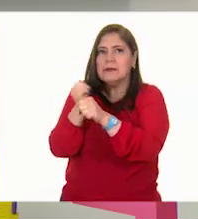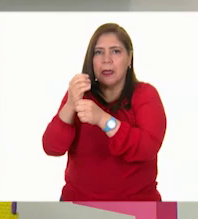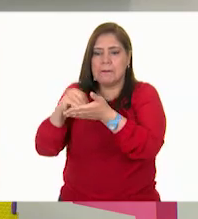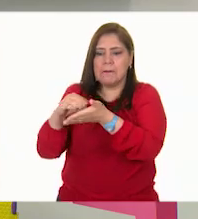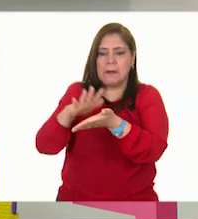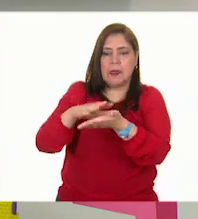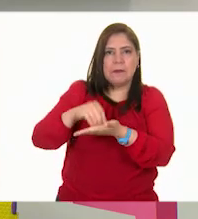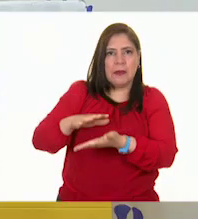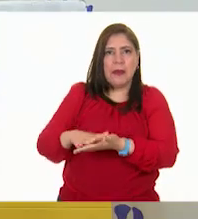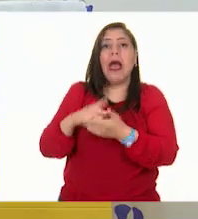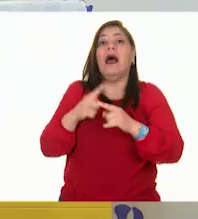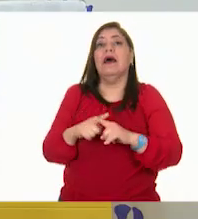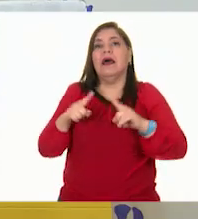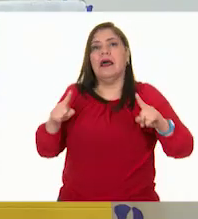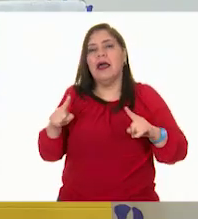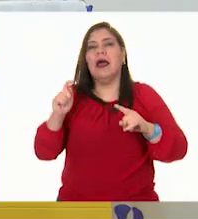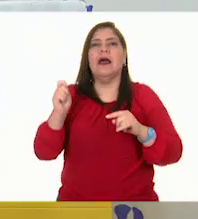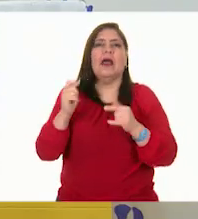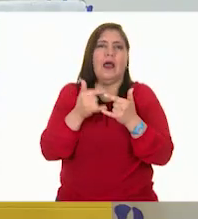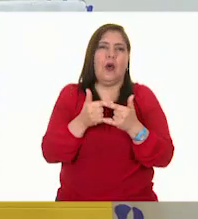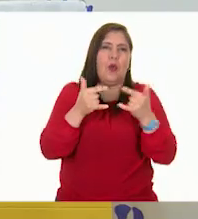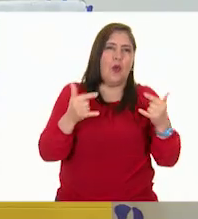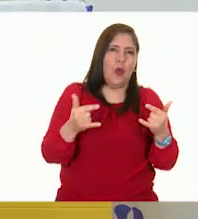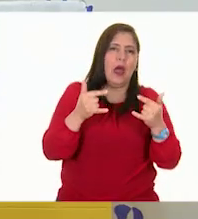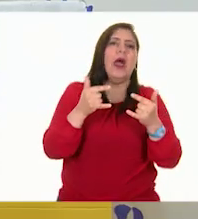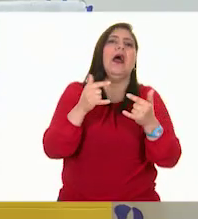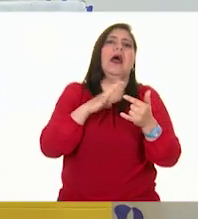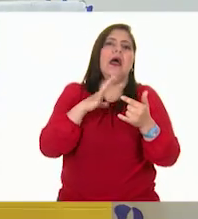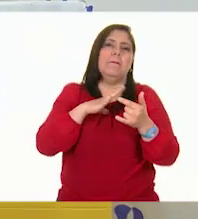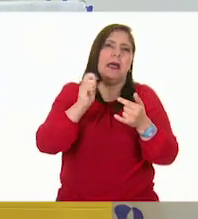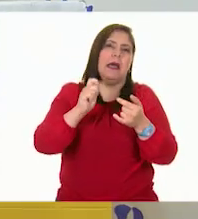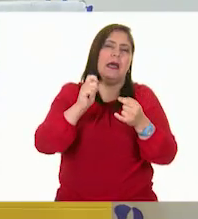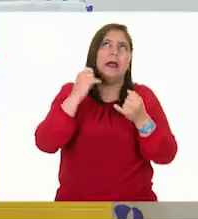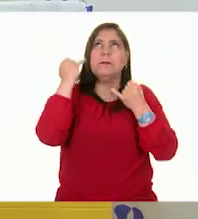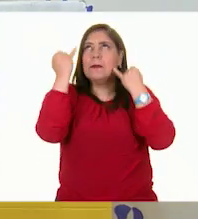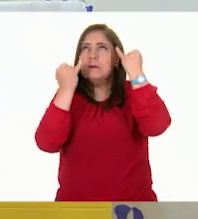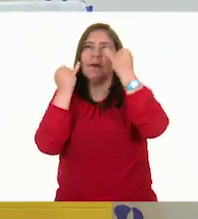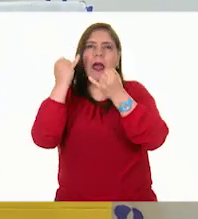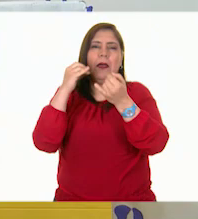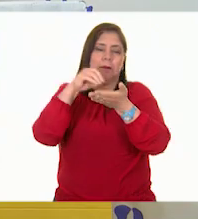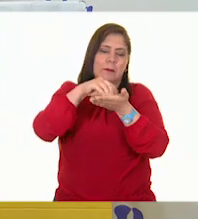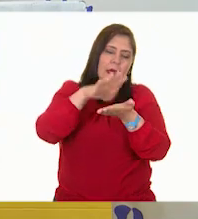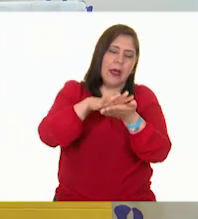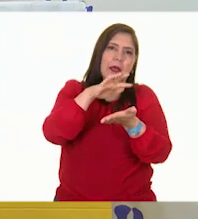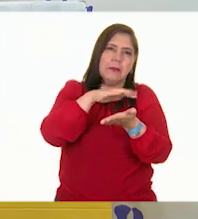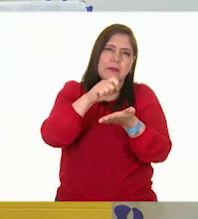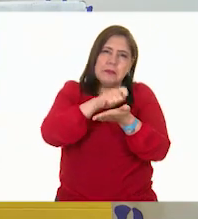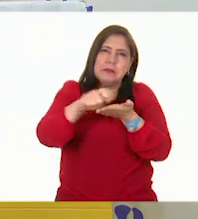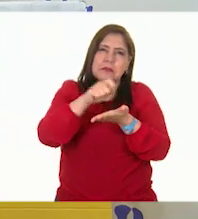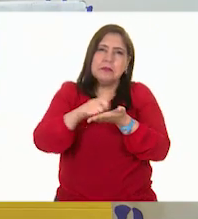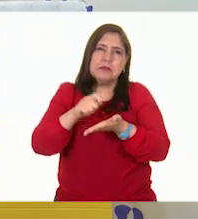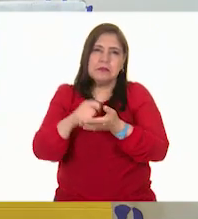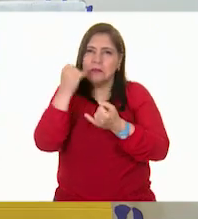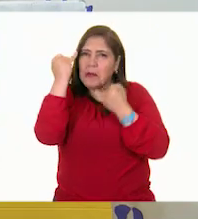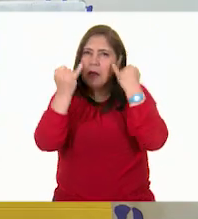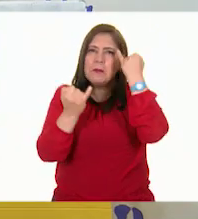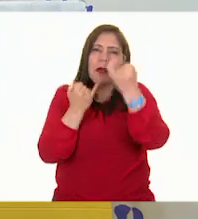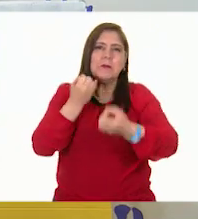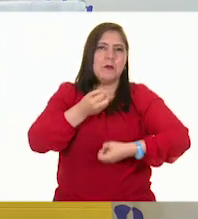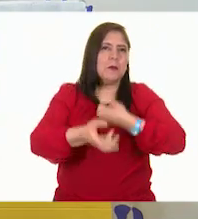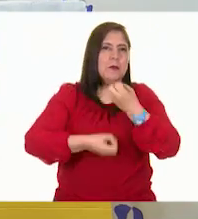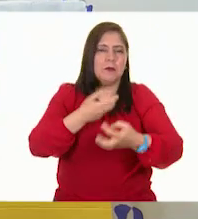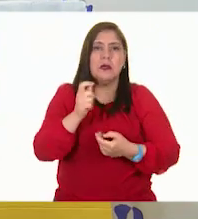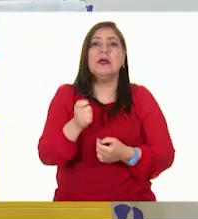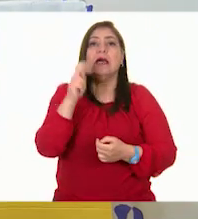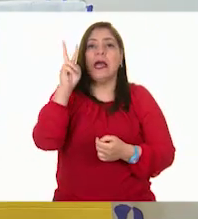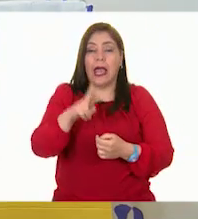Totalmente diferente a los cuentos, que son textos literarios, que son producto de imaginación, ¿verdad? En este caso son